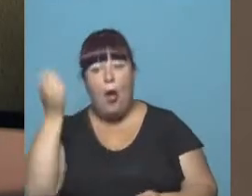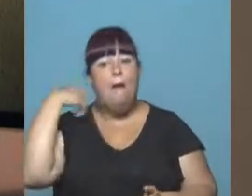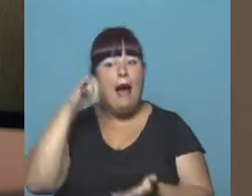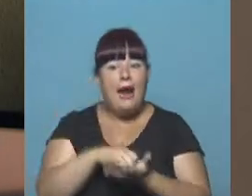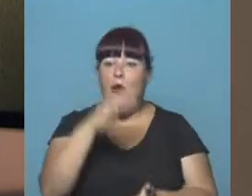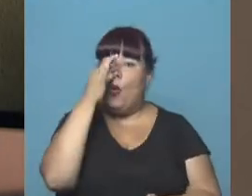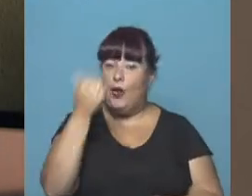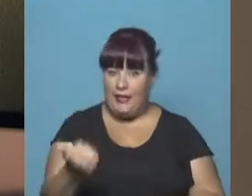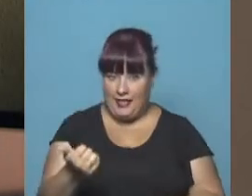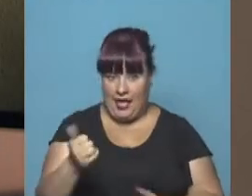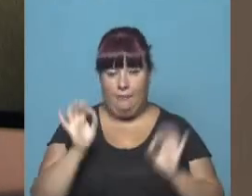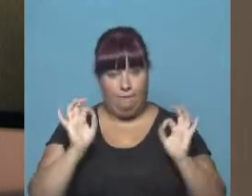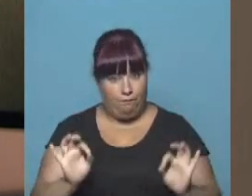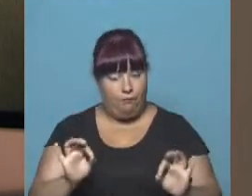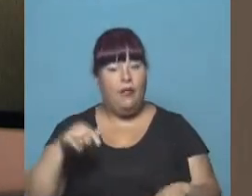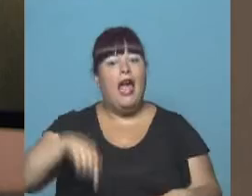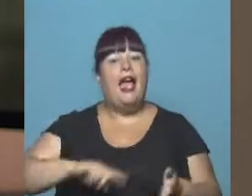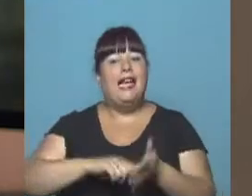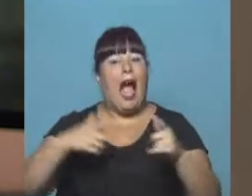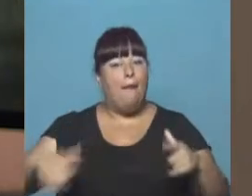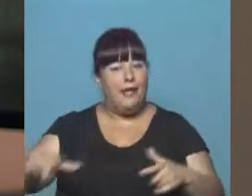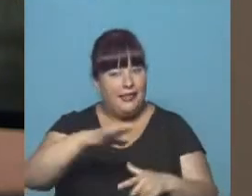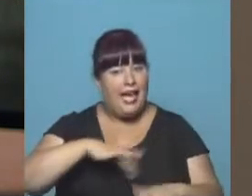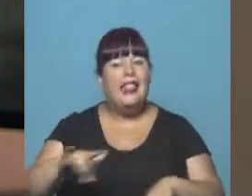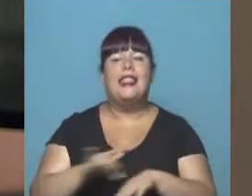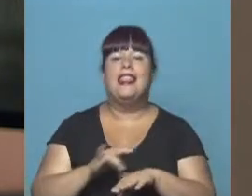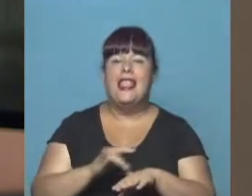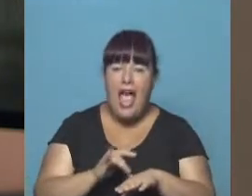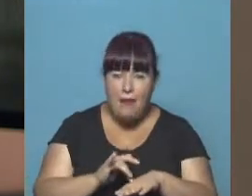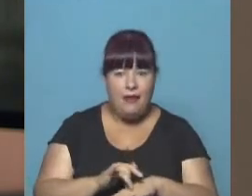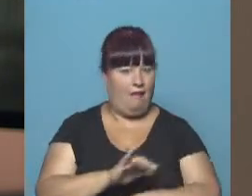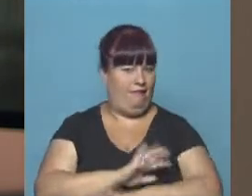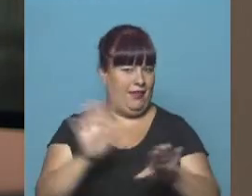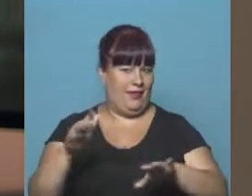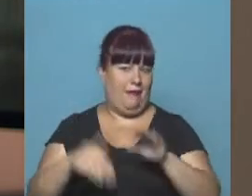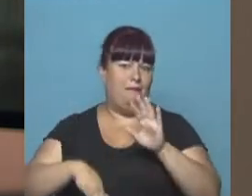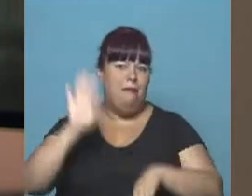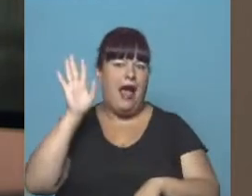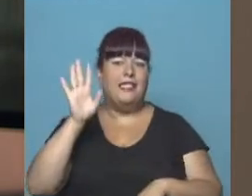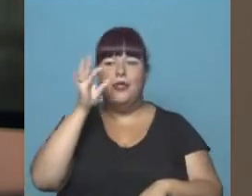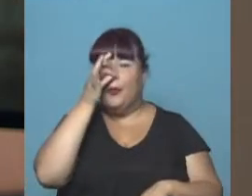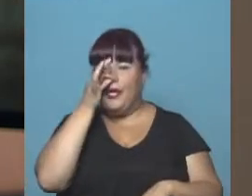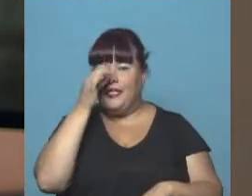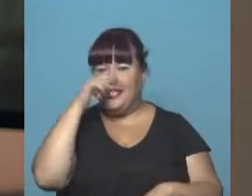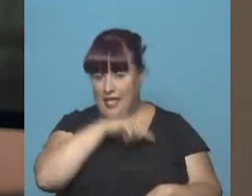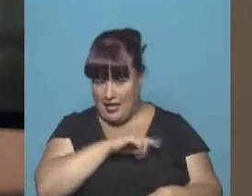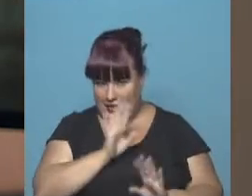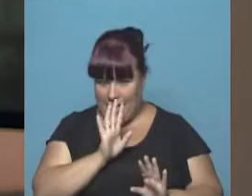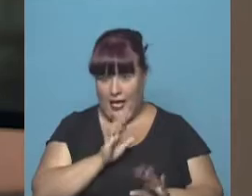Aeroparque 26. Dentro de la ciudad la sensación térmica ya está superando los